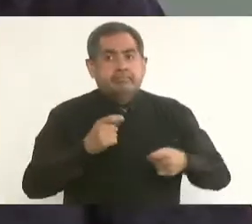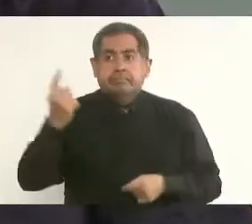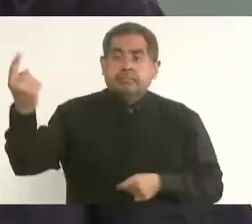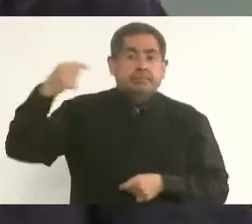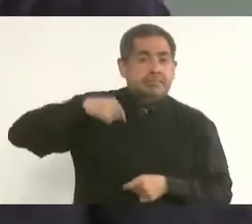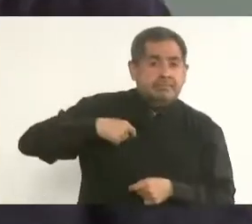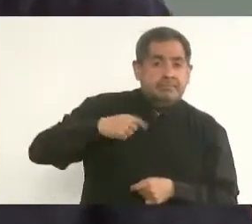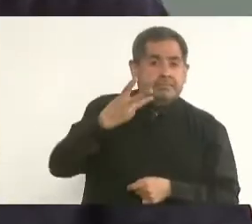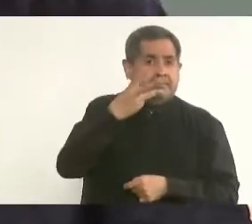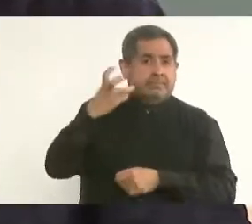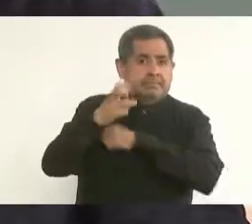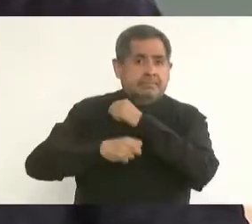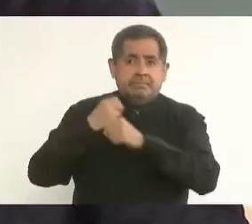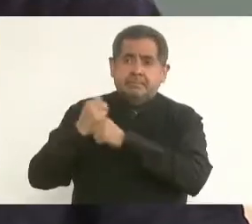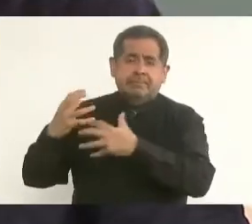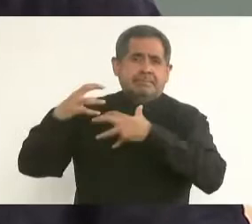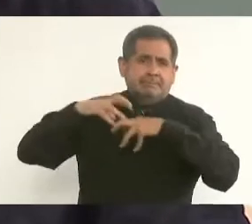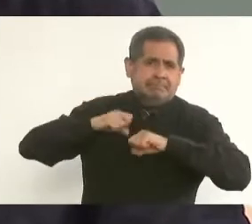dominación colonial.